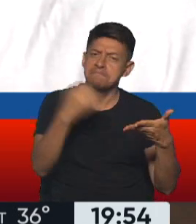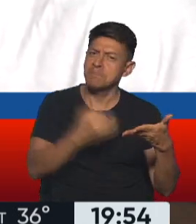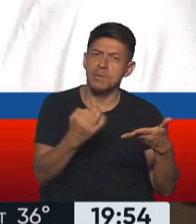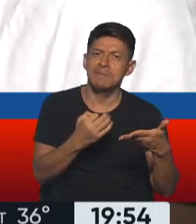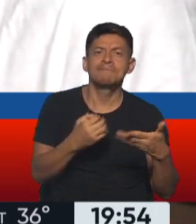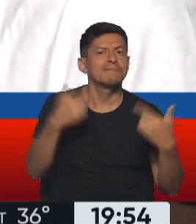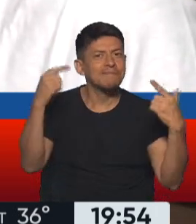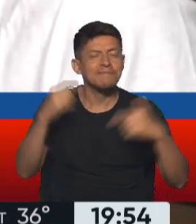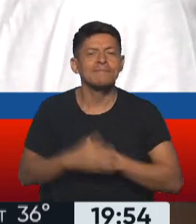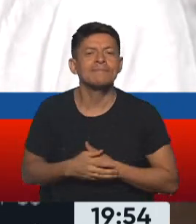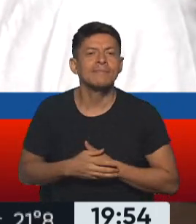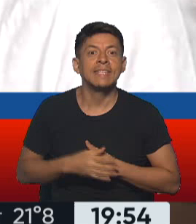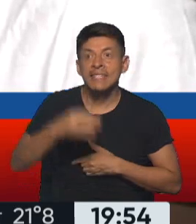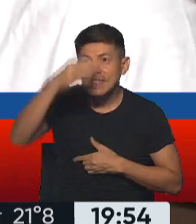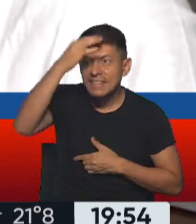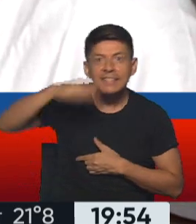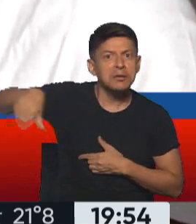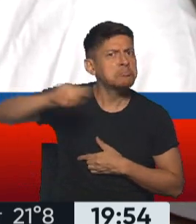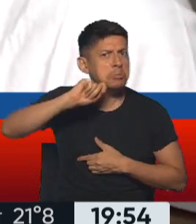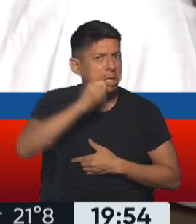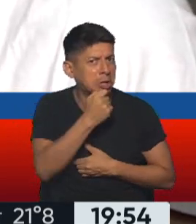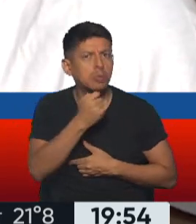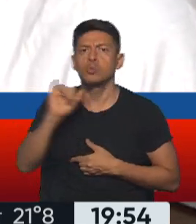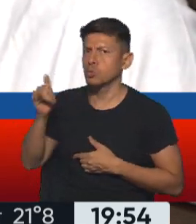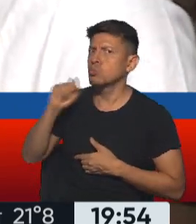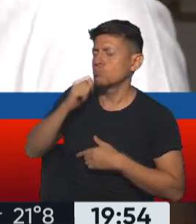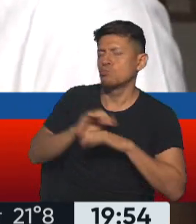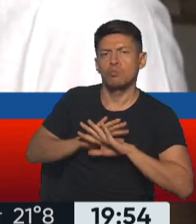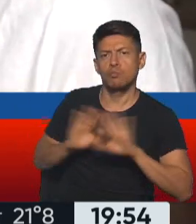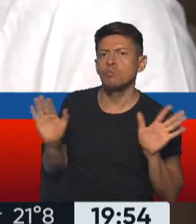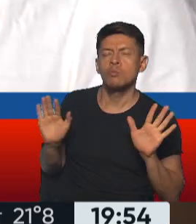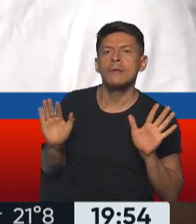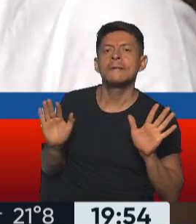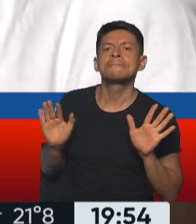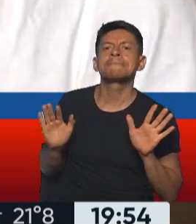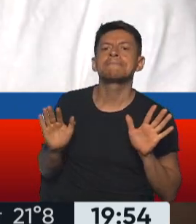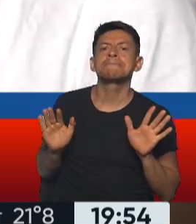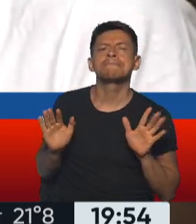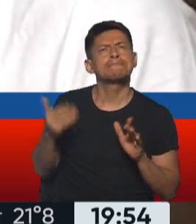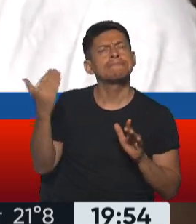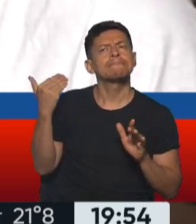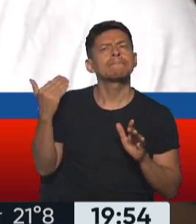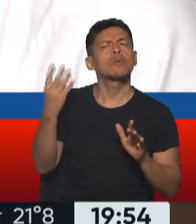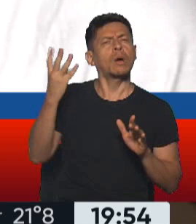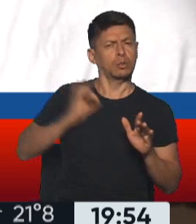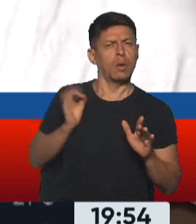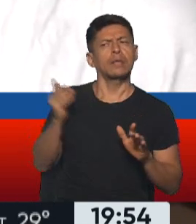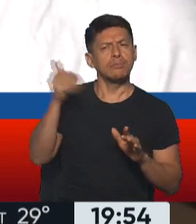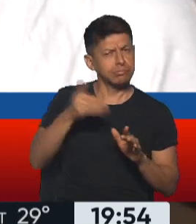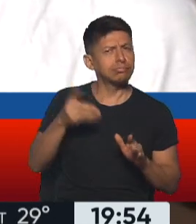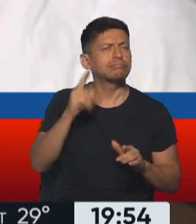Entonces... ¡Qué lindo que está el teatro! ¡Está hermoso! ¡Está divino! Sí, sí, muy lindo. Bueno, tiene nosotros ya tenemos 4 años acá,